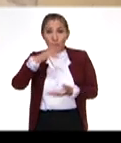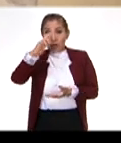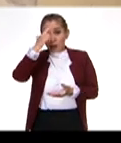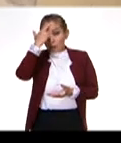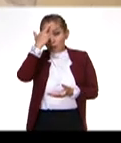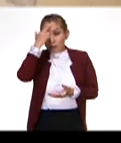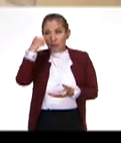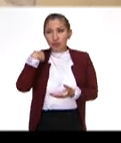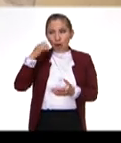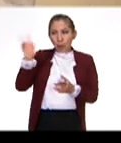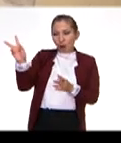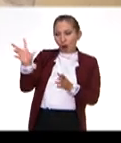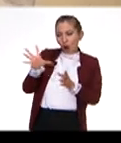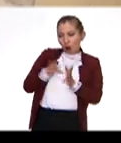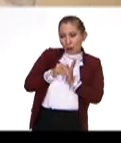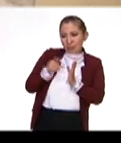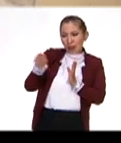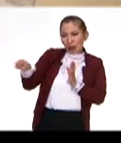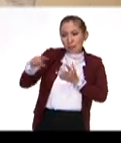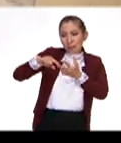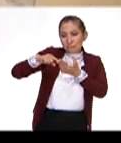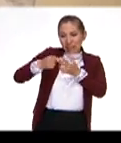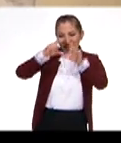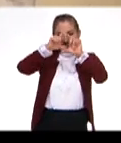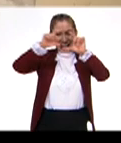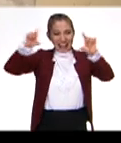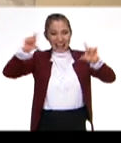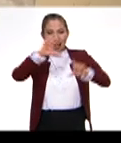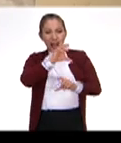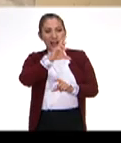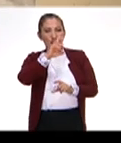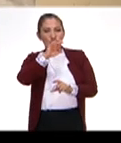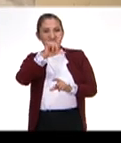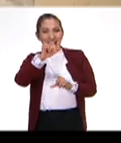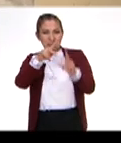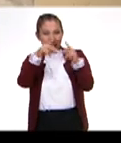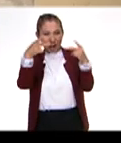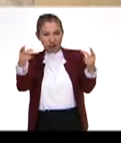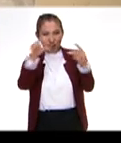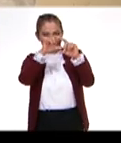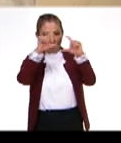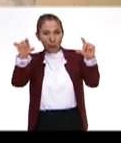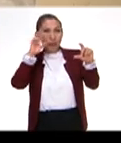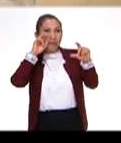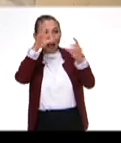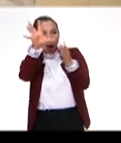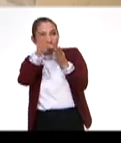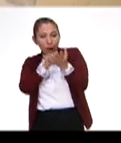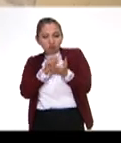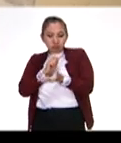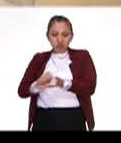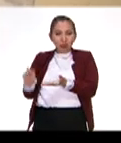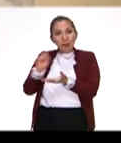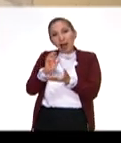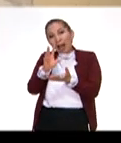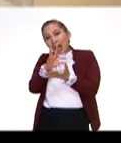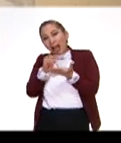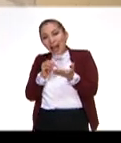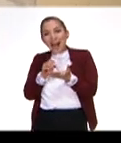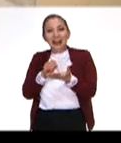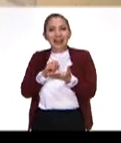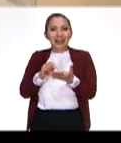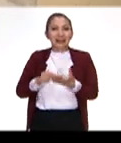que emulaba las entradas de las crónicas del periódico Nacional, por ejemplo, yo escribía Manuel